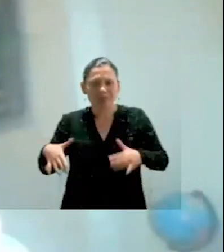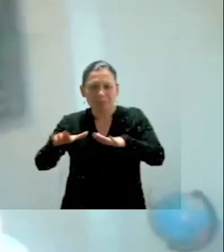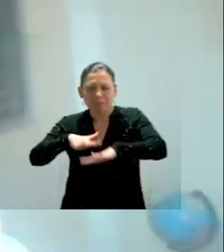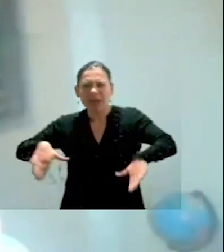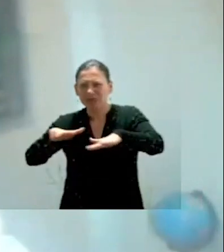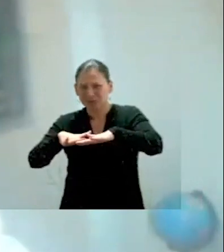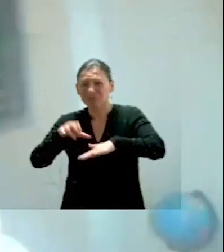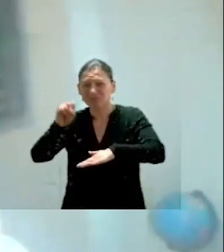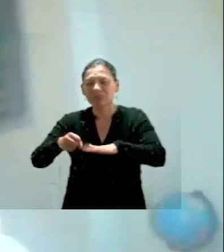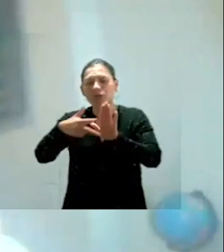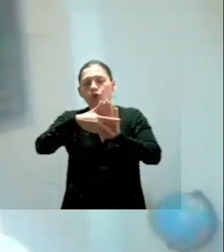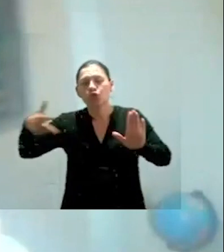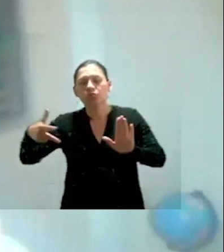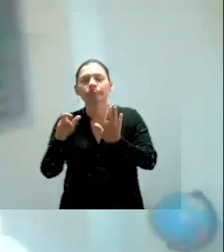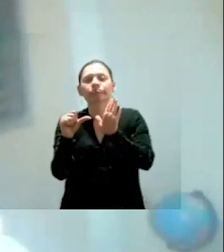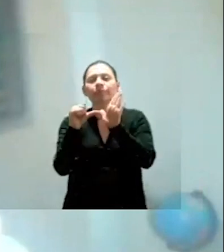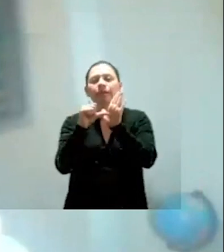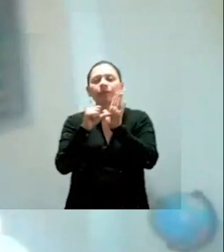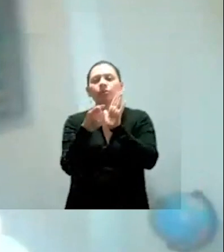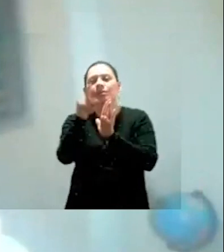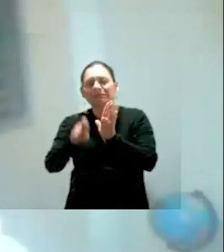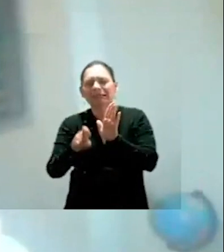generan, digamos, el abordaje de la tutela